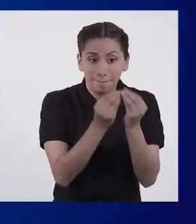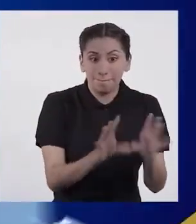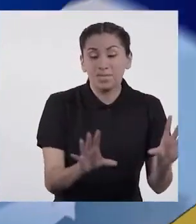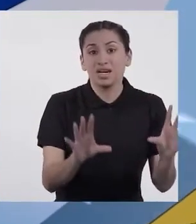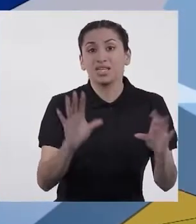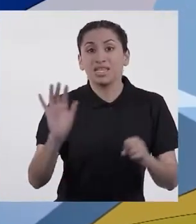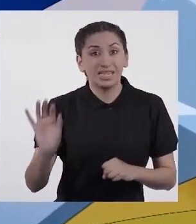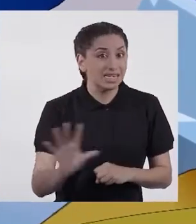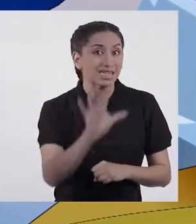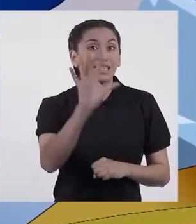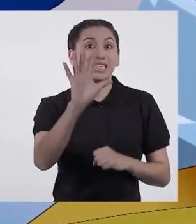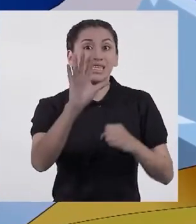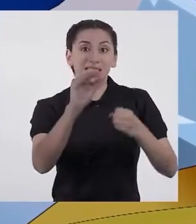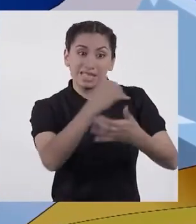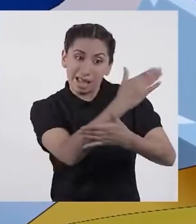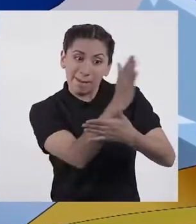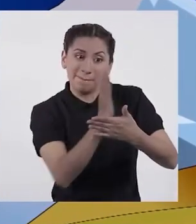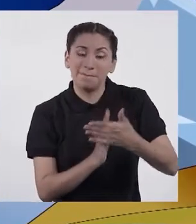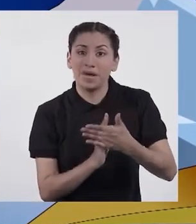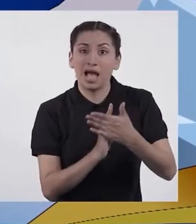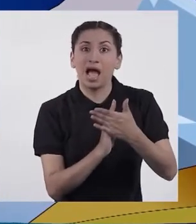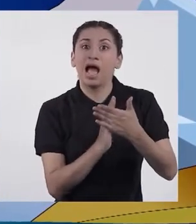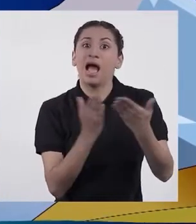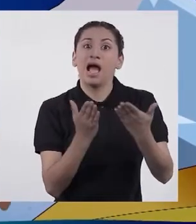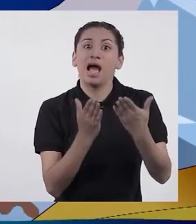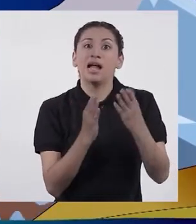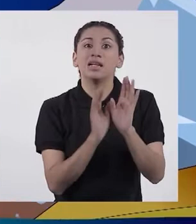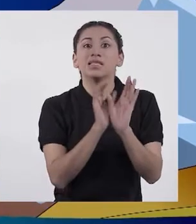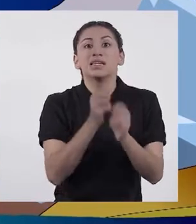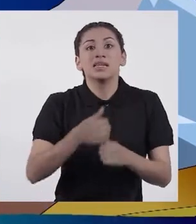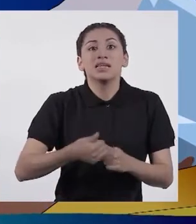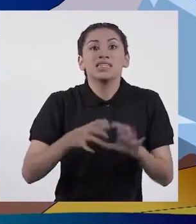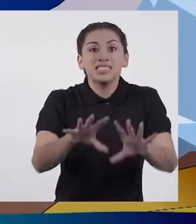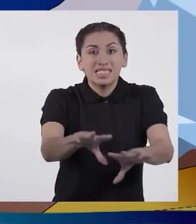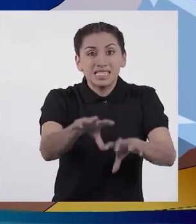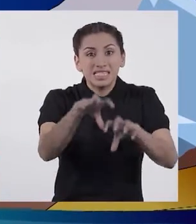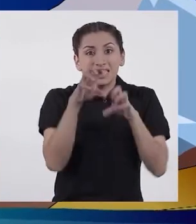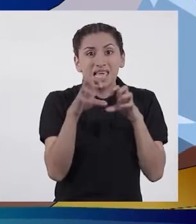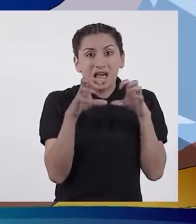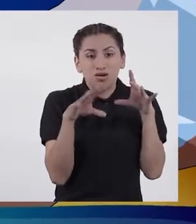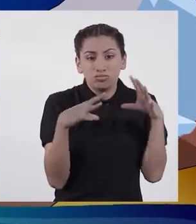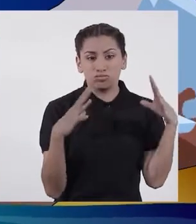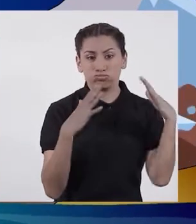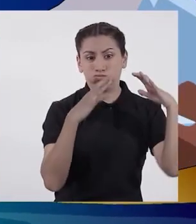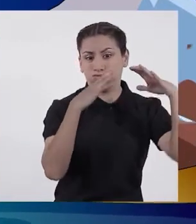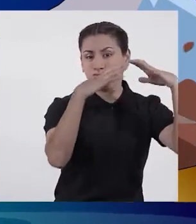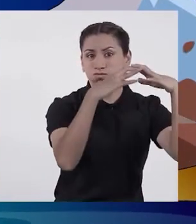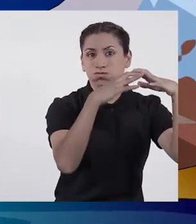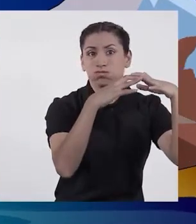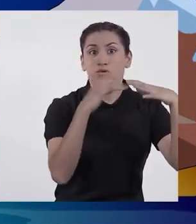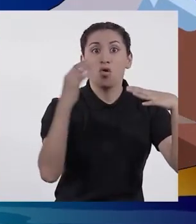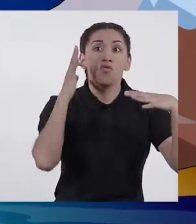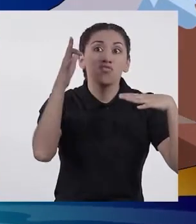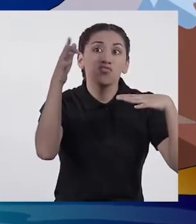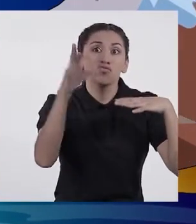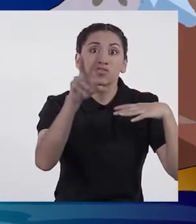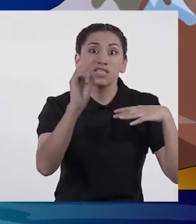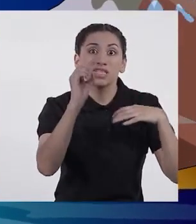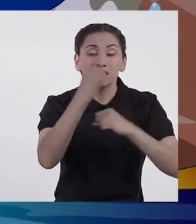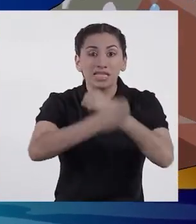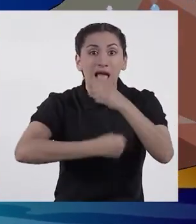la quinta parte de la superficie de nuestros glaciares en los próximos 30